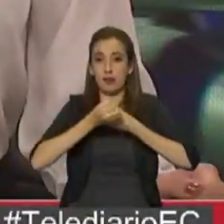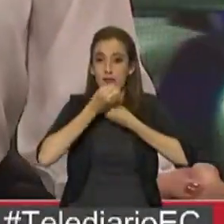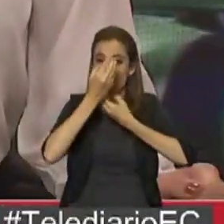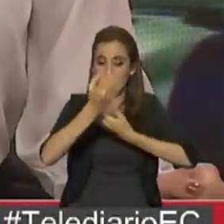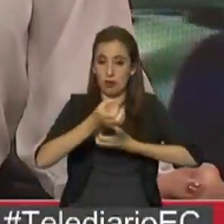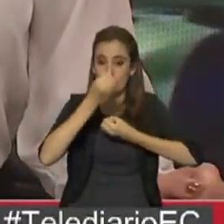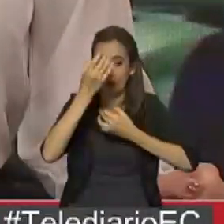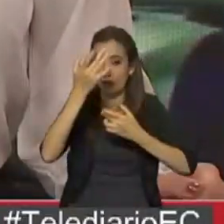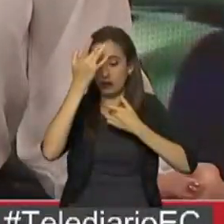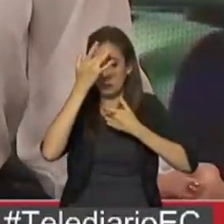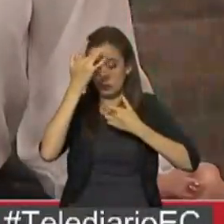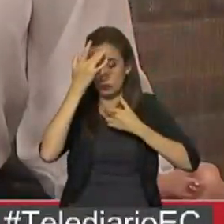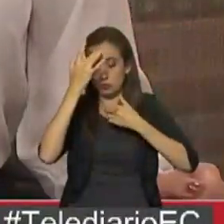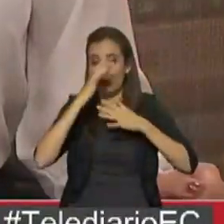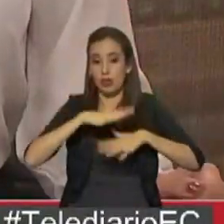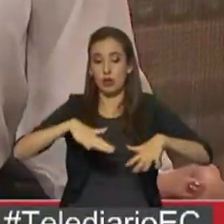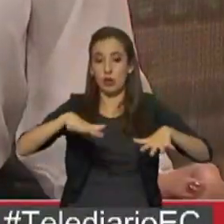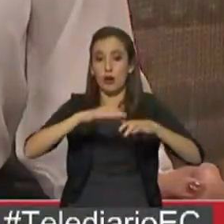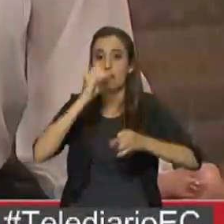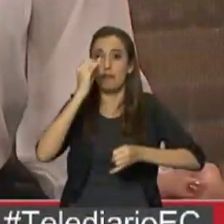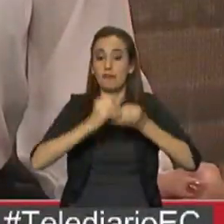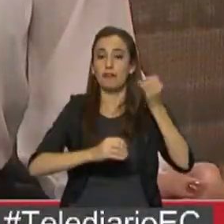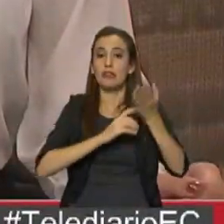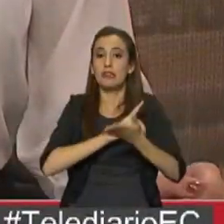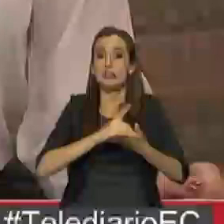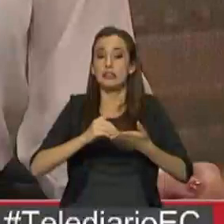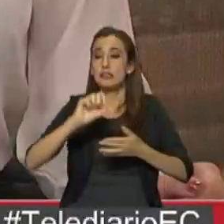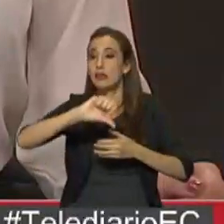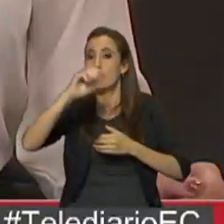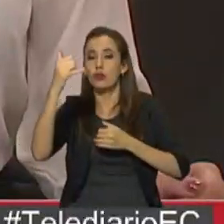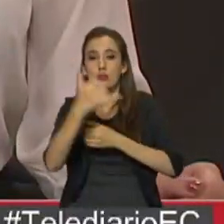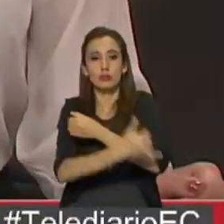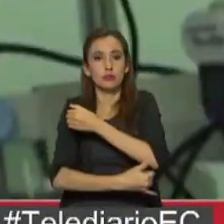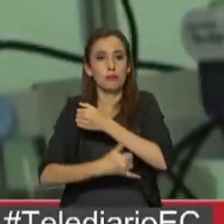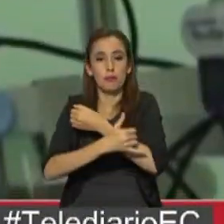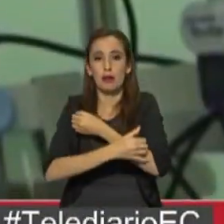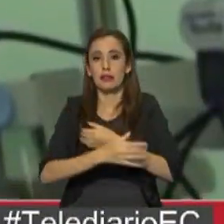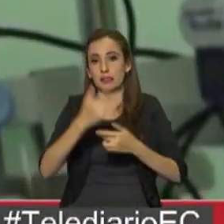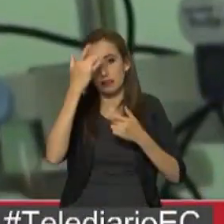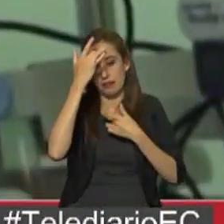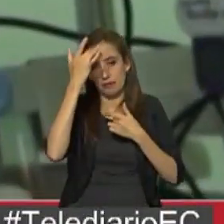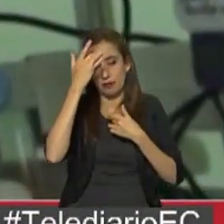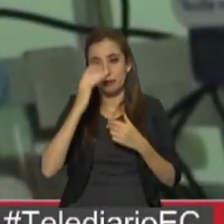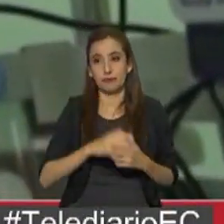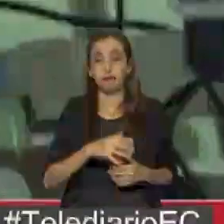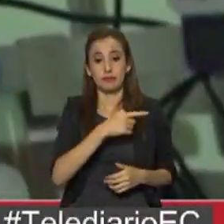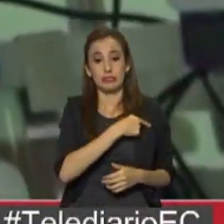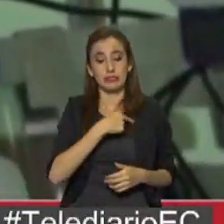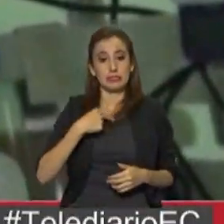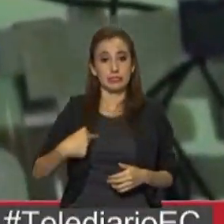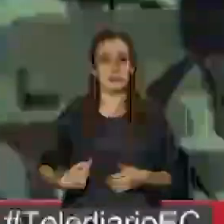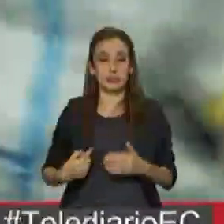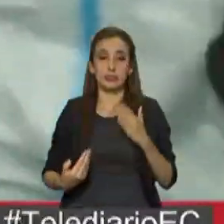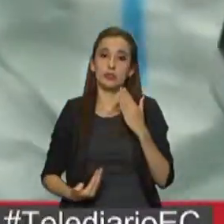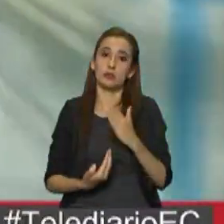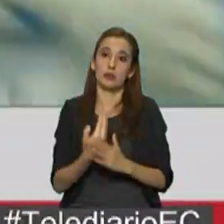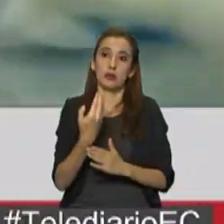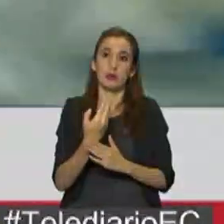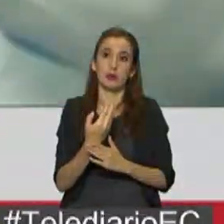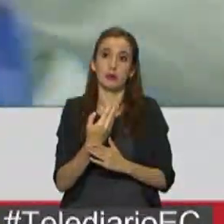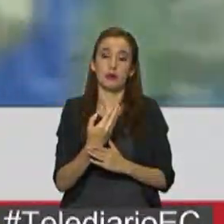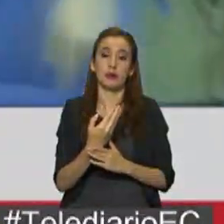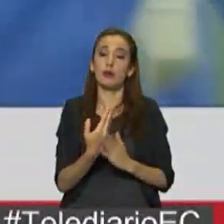los casos registrados este fin de semana provienen del extranjero china registró un nuevo incremento en el número de contagios